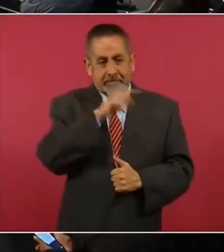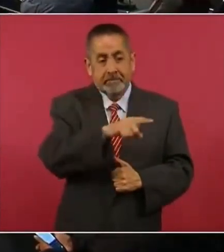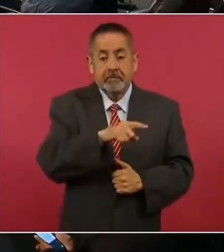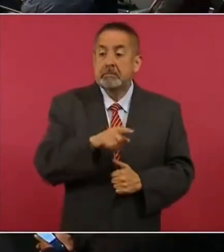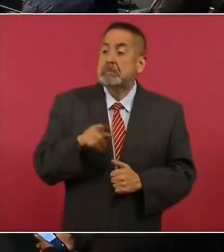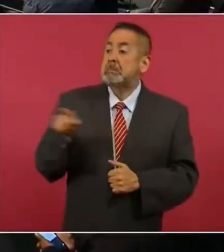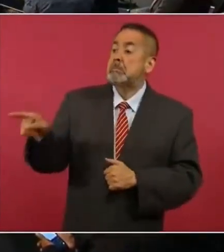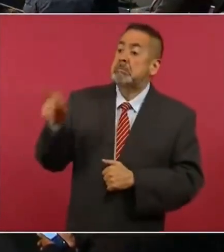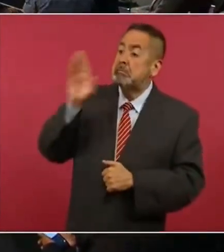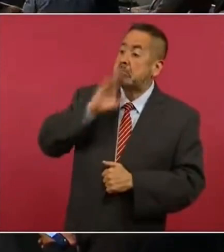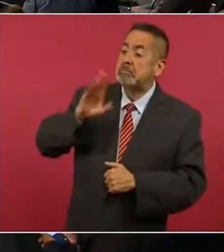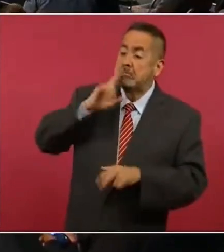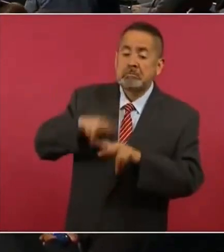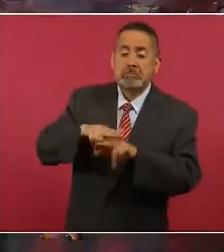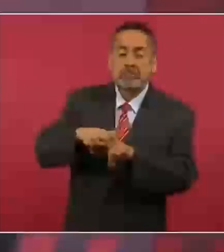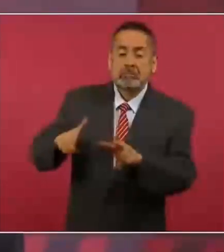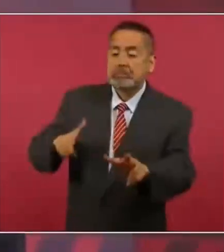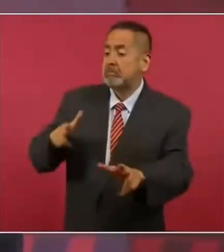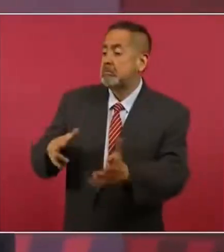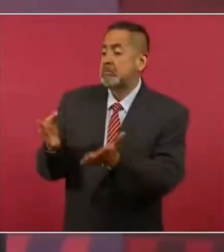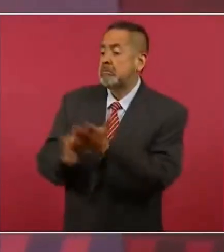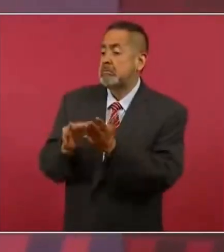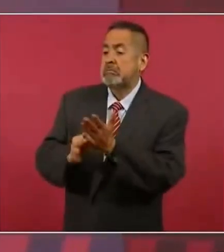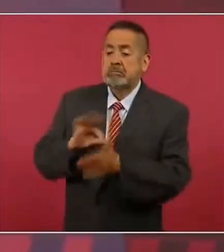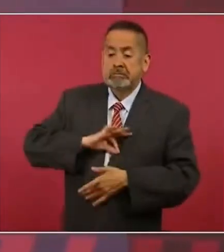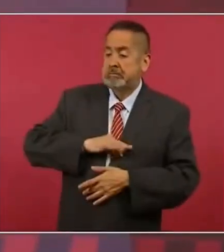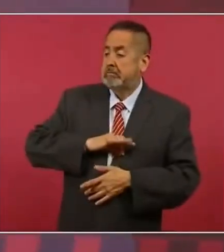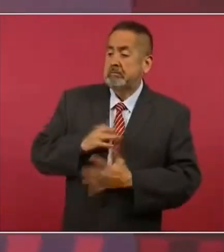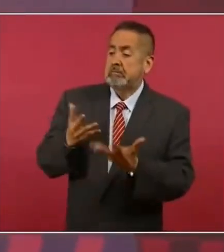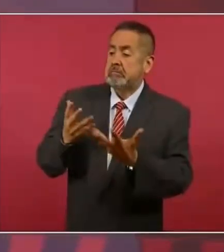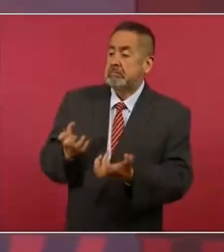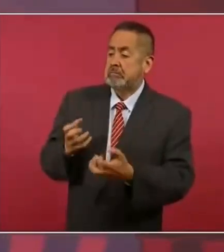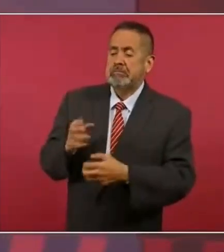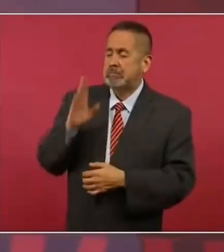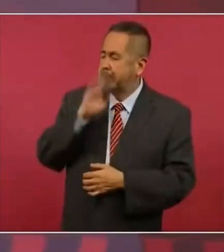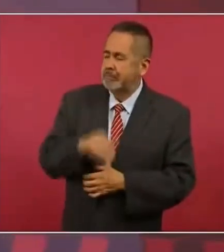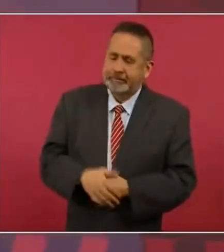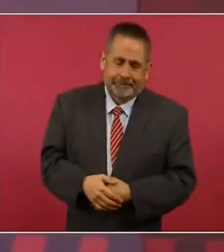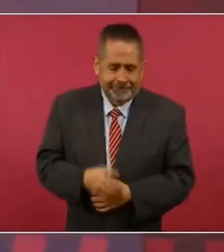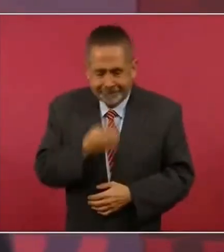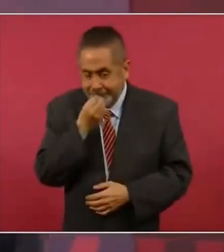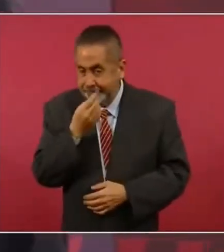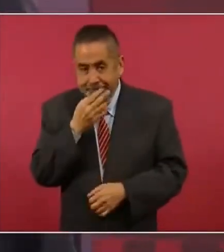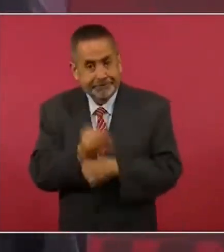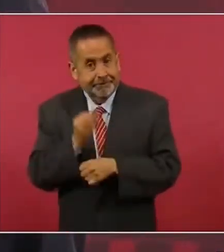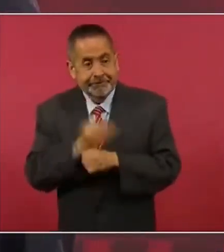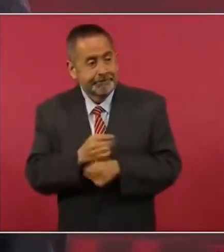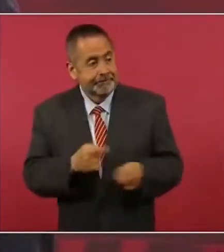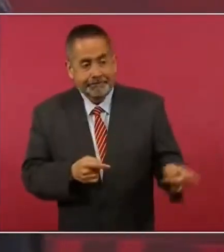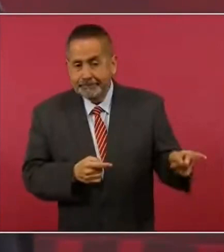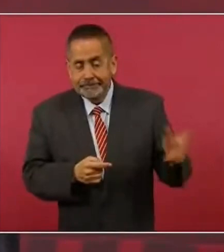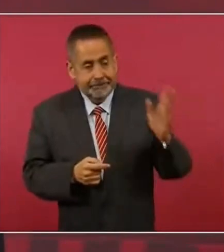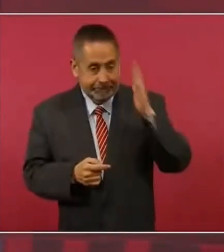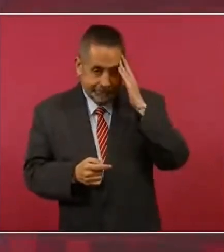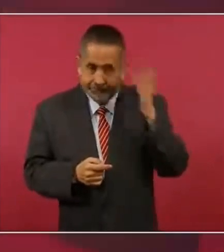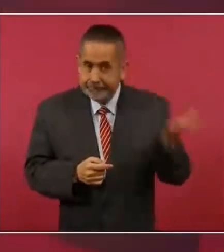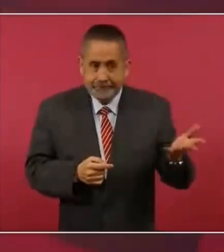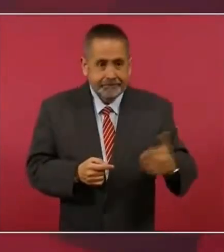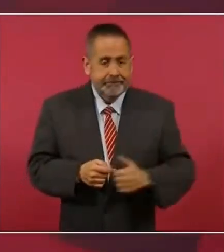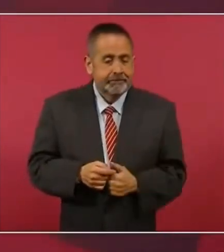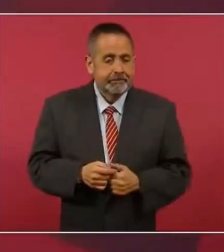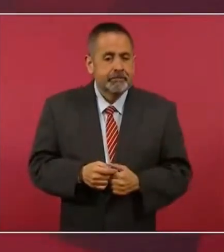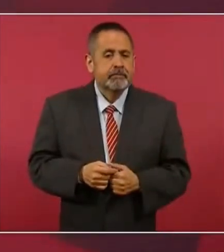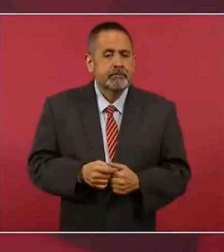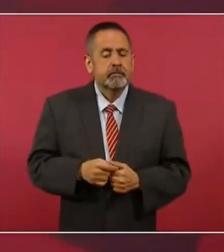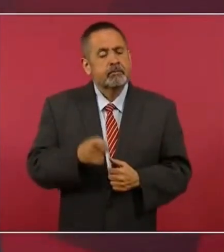rieles porque está oxidados entonces es lo mismo de